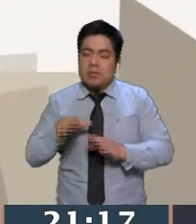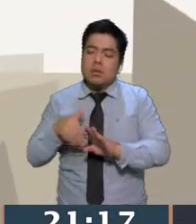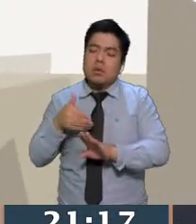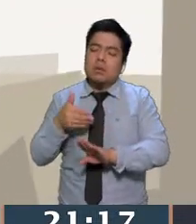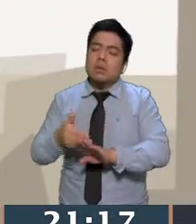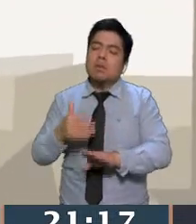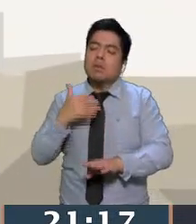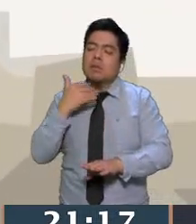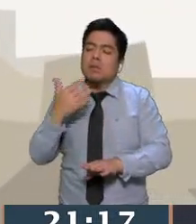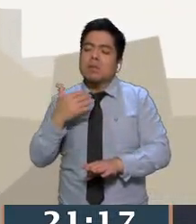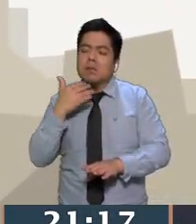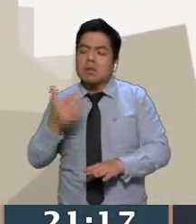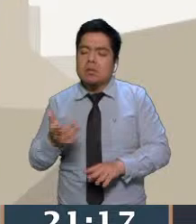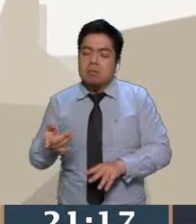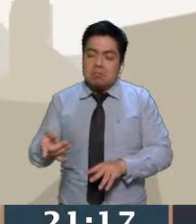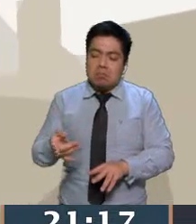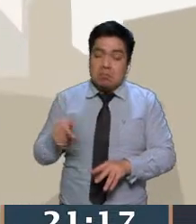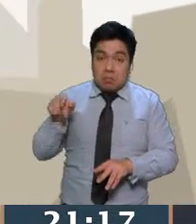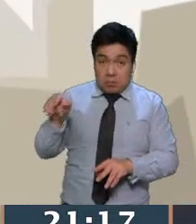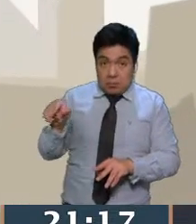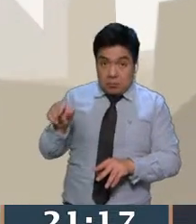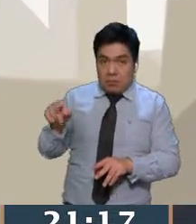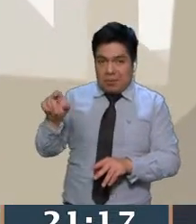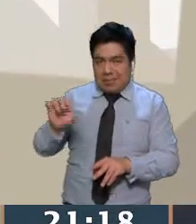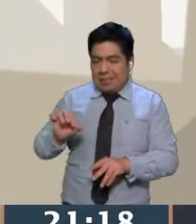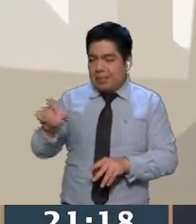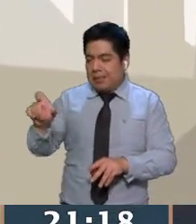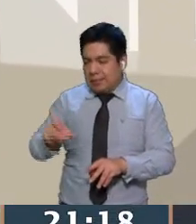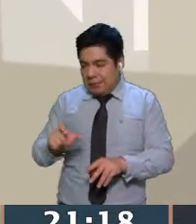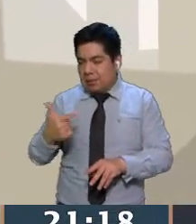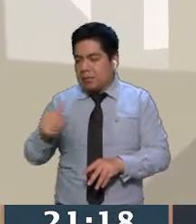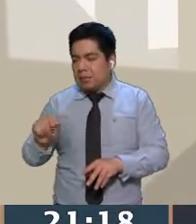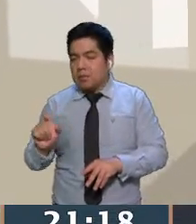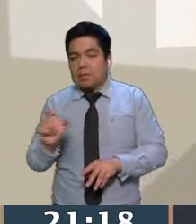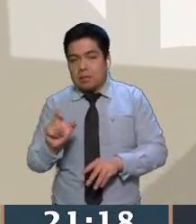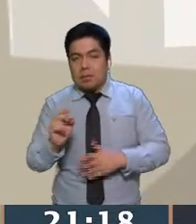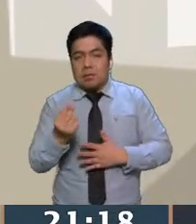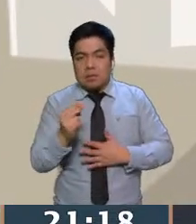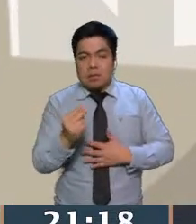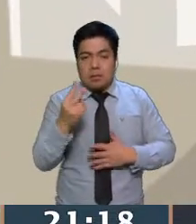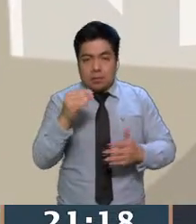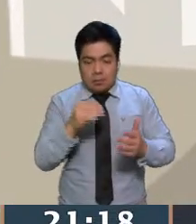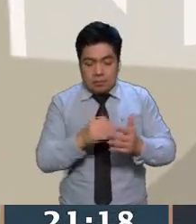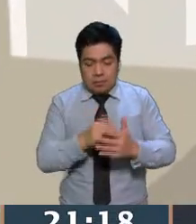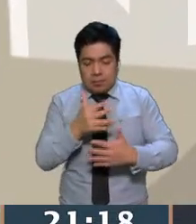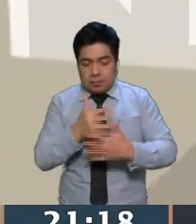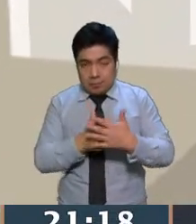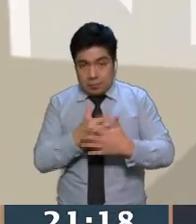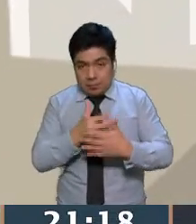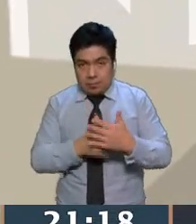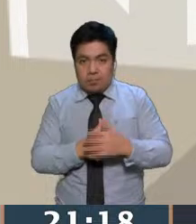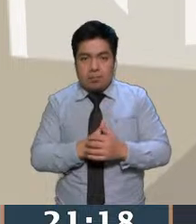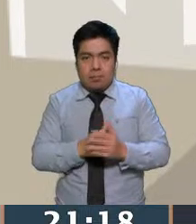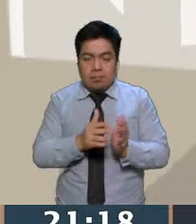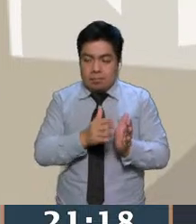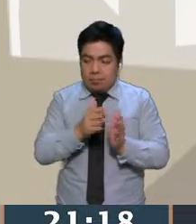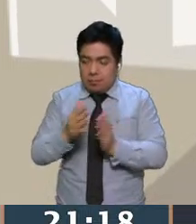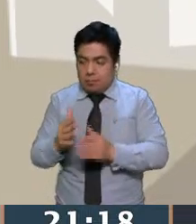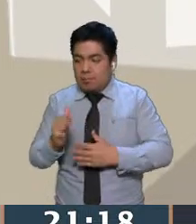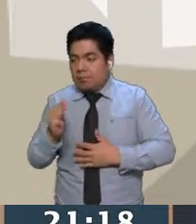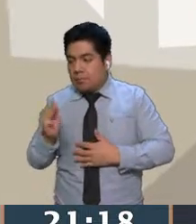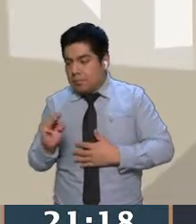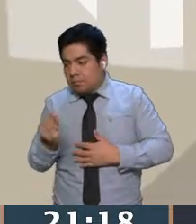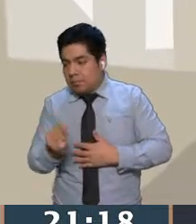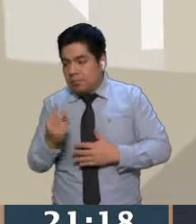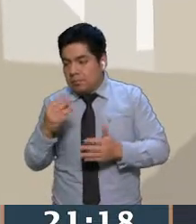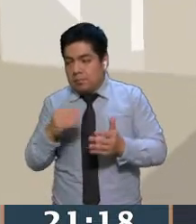Él constituye esta asociación civil en noviembre de 2015 y para mayo de